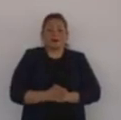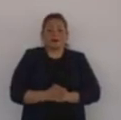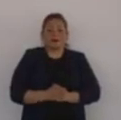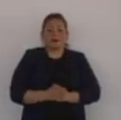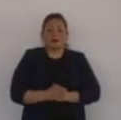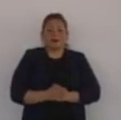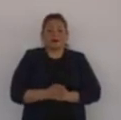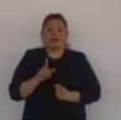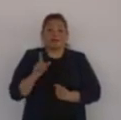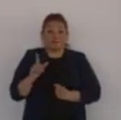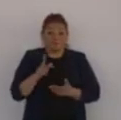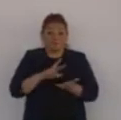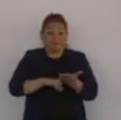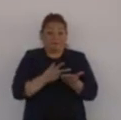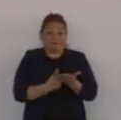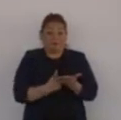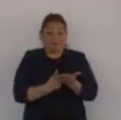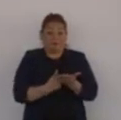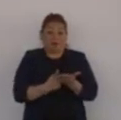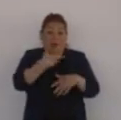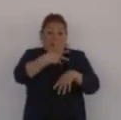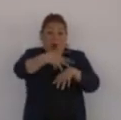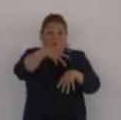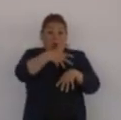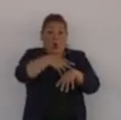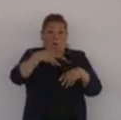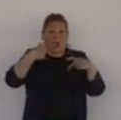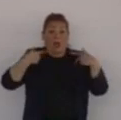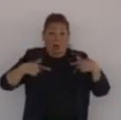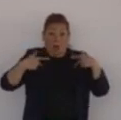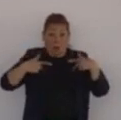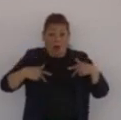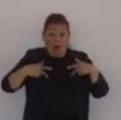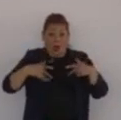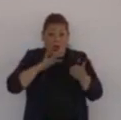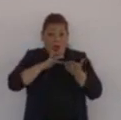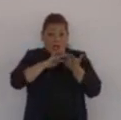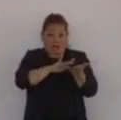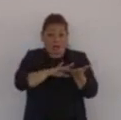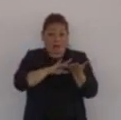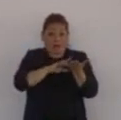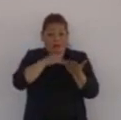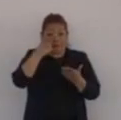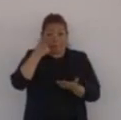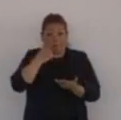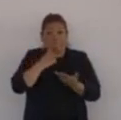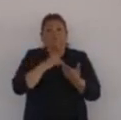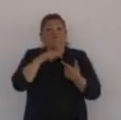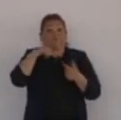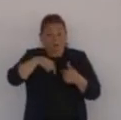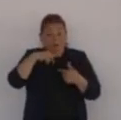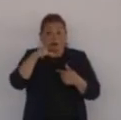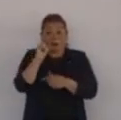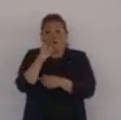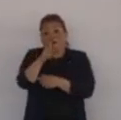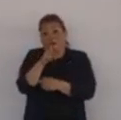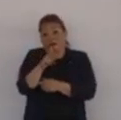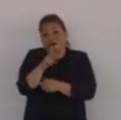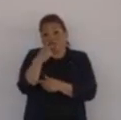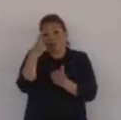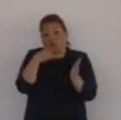él está duplicando en el número de personas que reciben apoyo aquí en la ciudad.